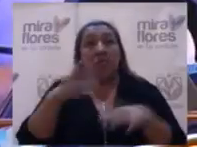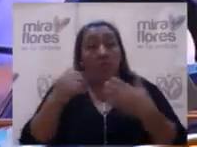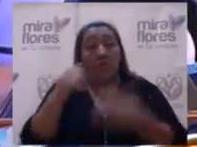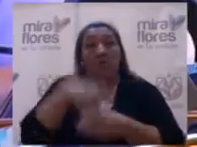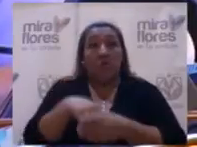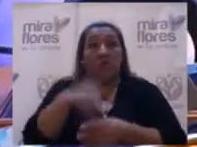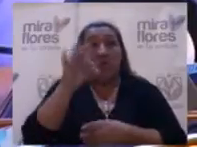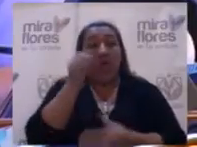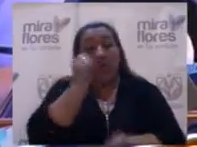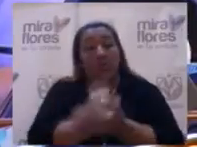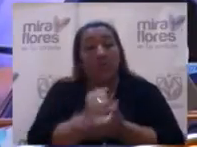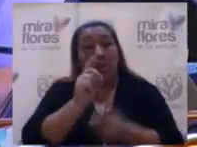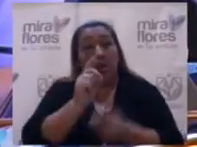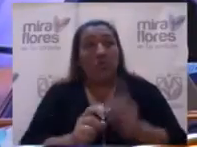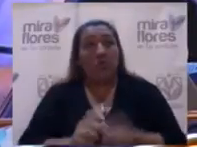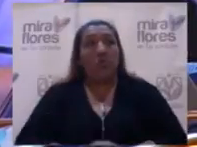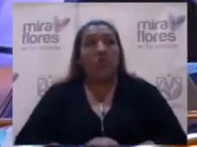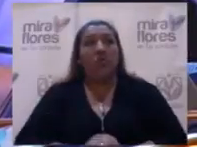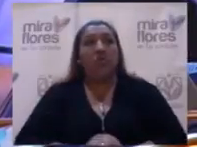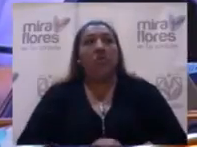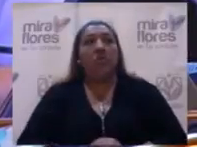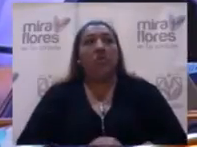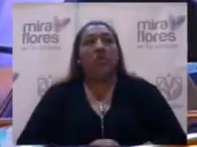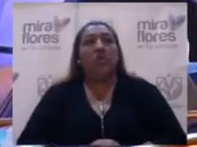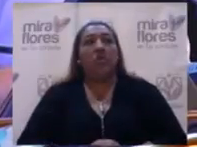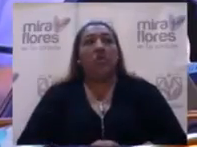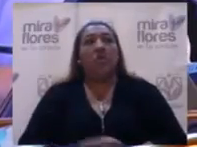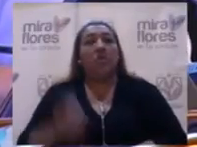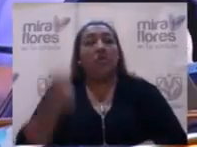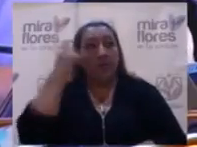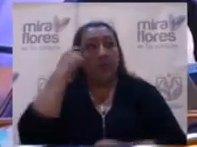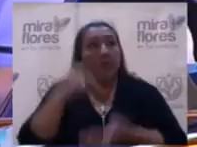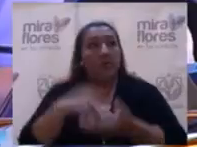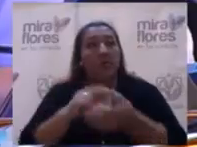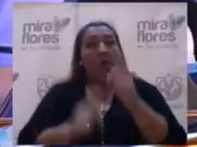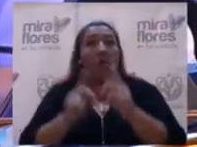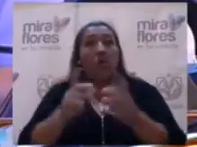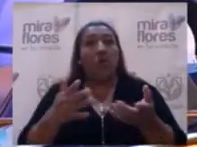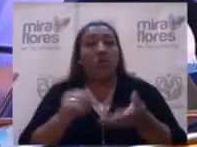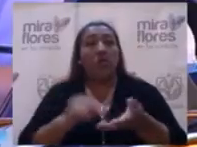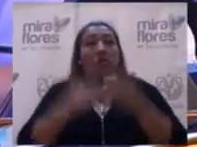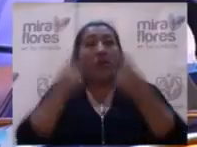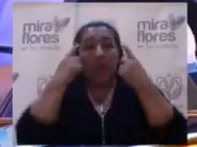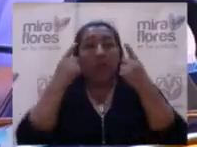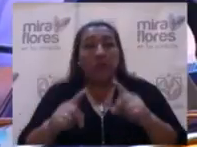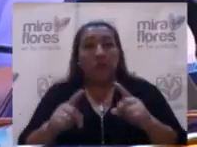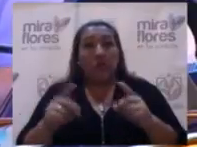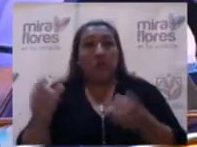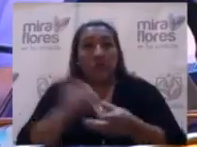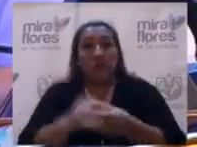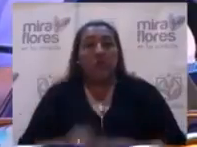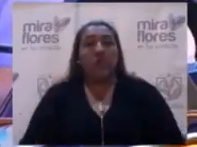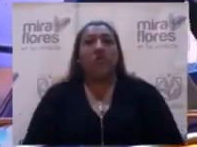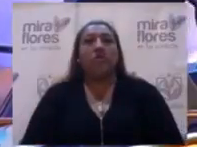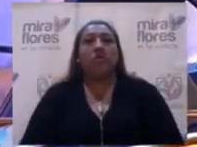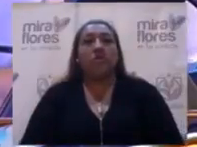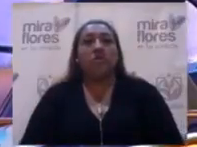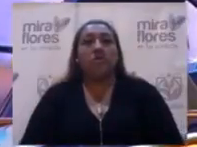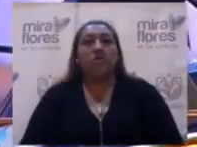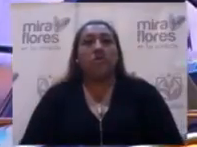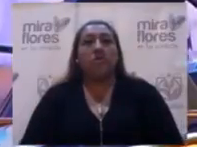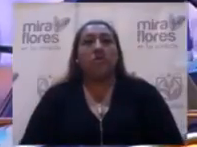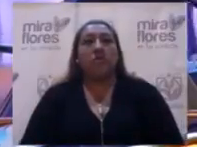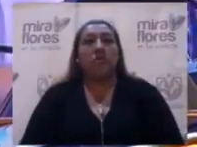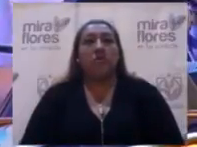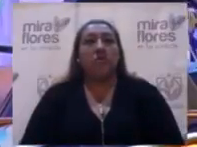ser aprobada por la mayoría, en sus considerandos menciona como causa de esta decisión al Plan Integral de Ordenamiento Vial. Pero